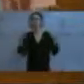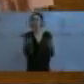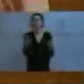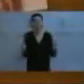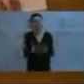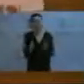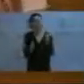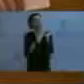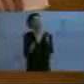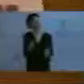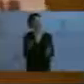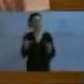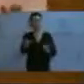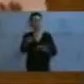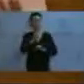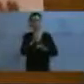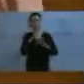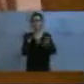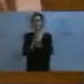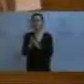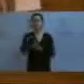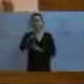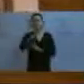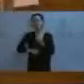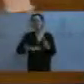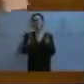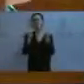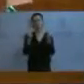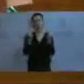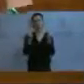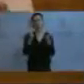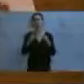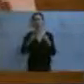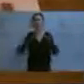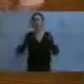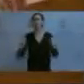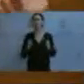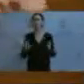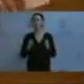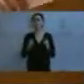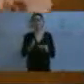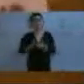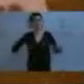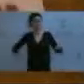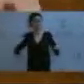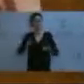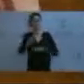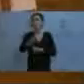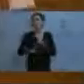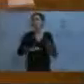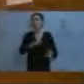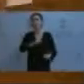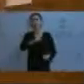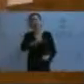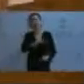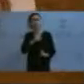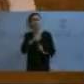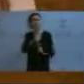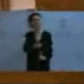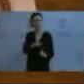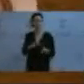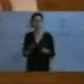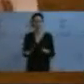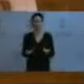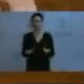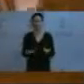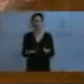social. El desempleo es lo que más preocupa a los asturianos, es lo que en mayor medida preocupa a los españoles. Pero es que